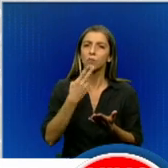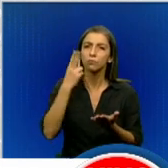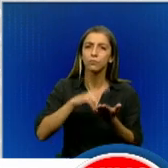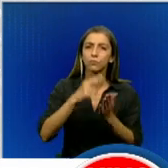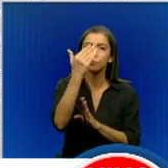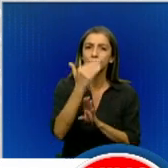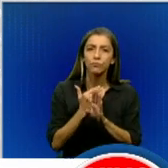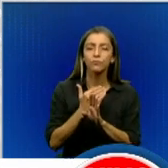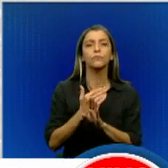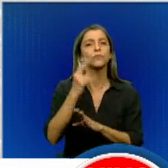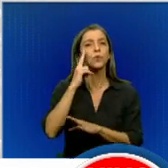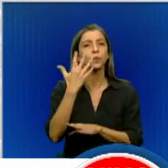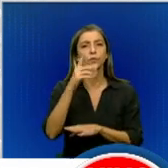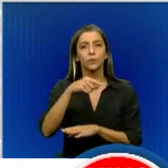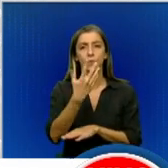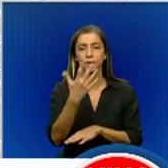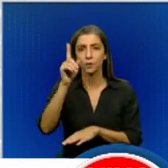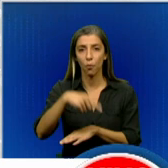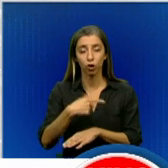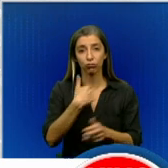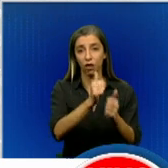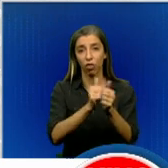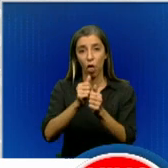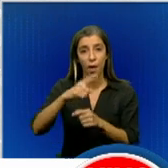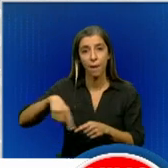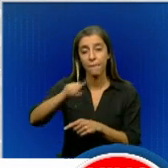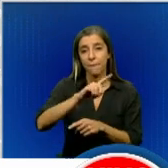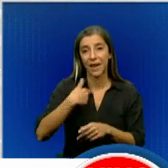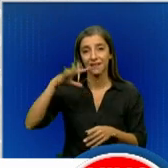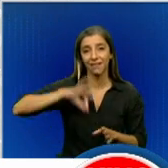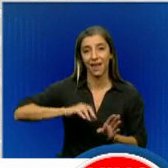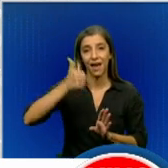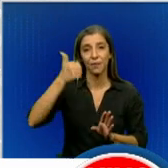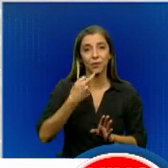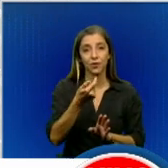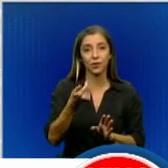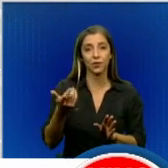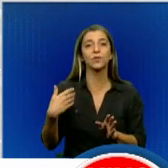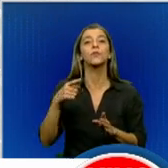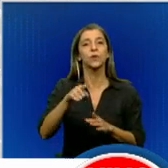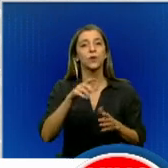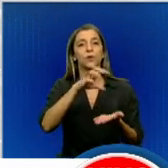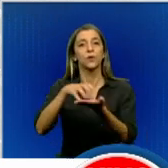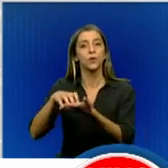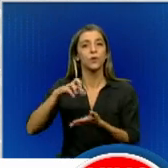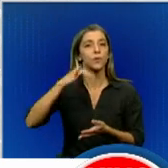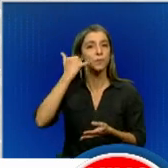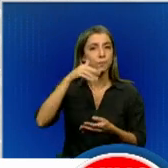5% de las empresas con menor nivel de ganancias las cuales son en su mayoría pymes microempresas